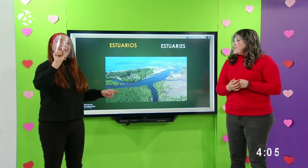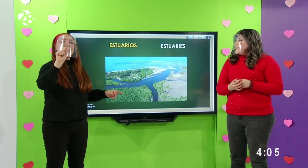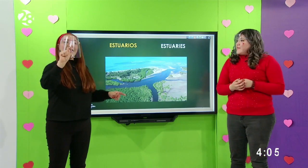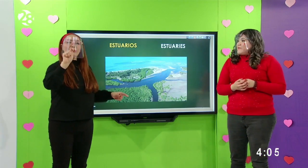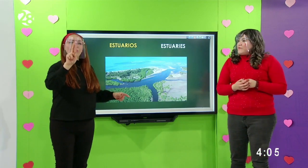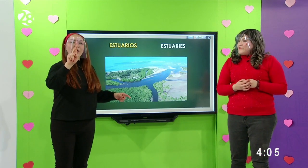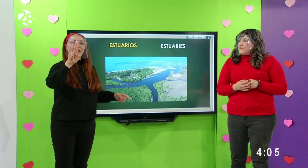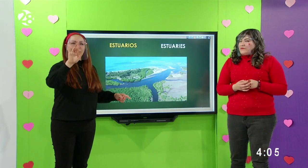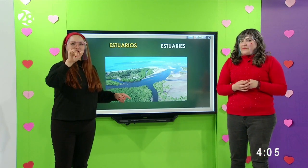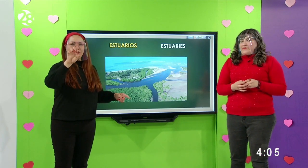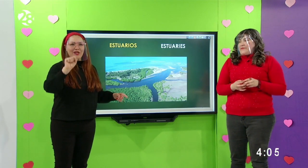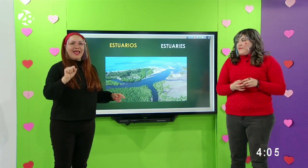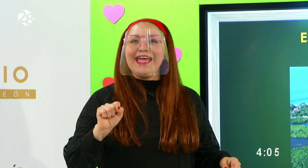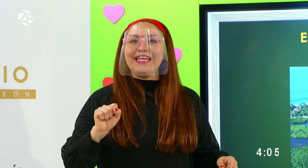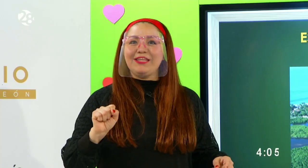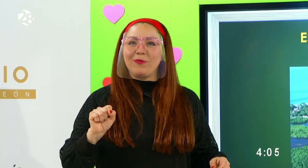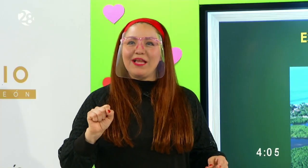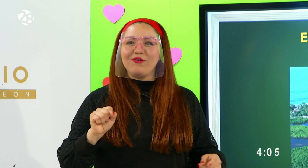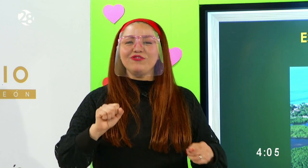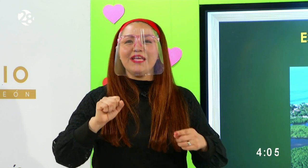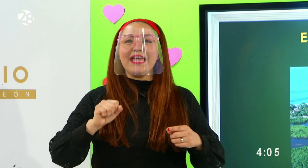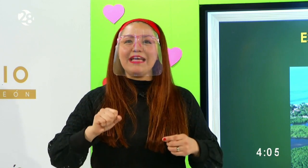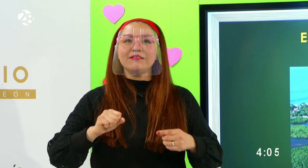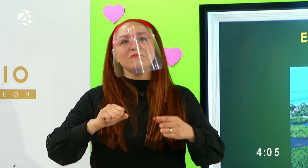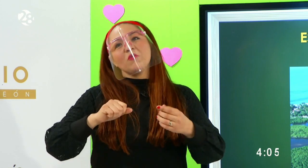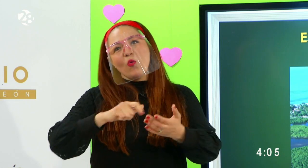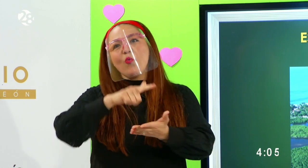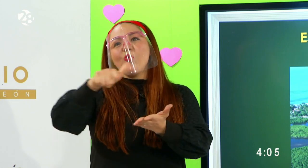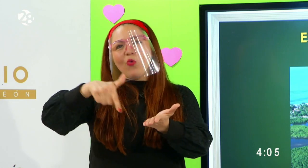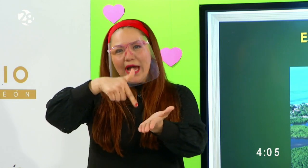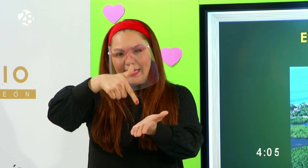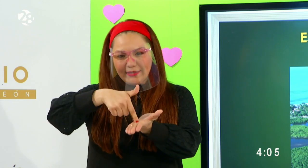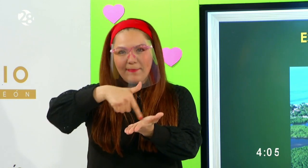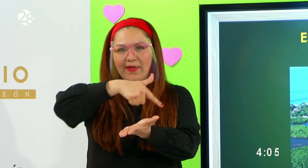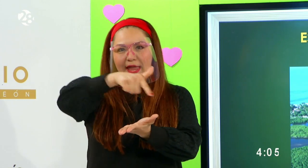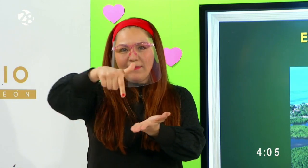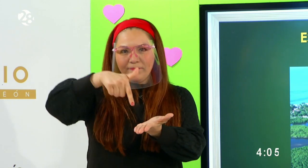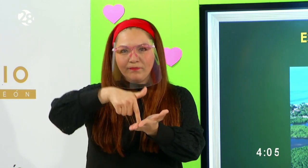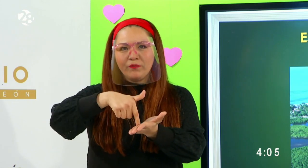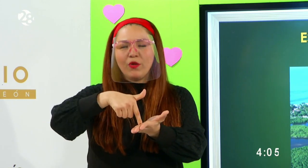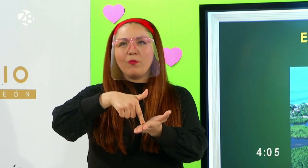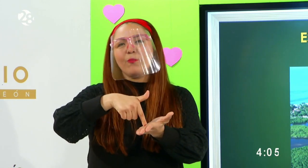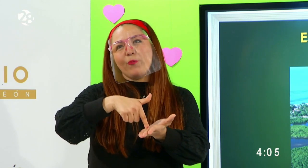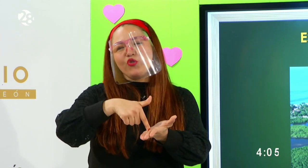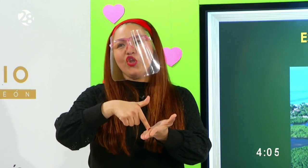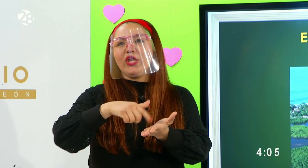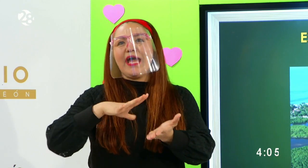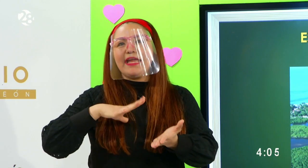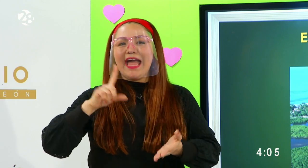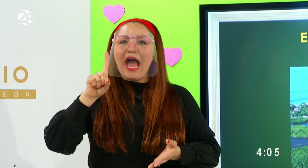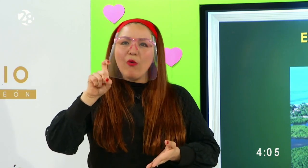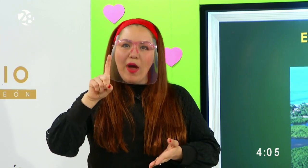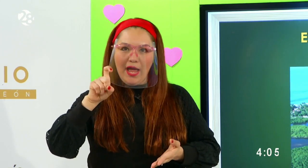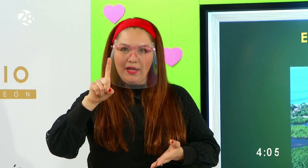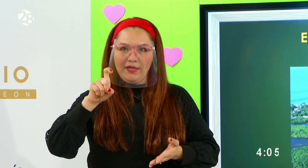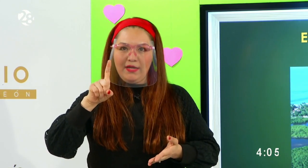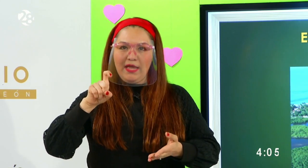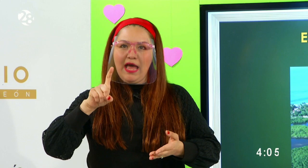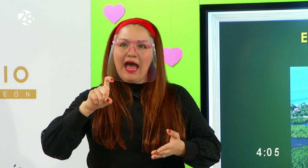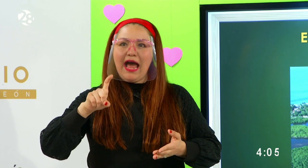es estuarios. Estuarios es un lugar también donde hay